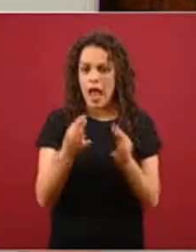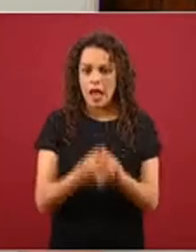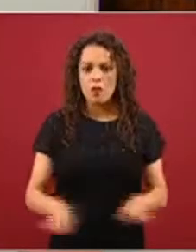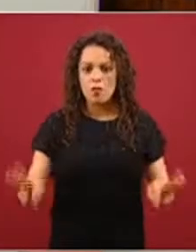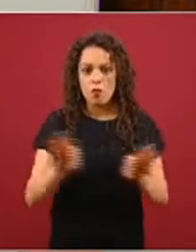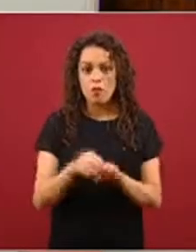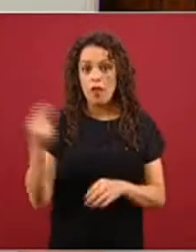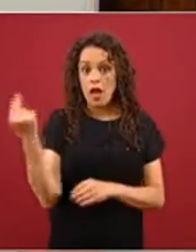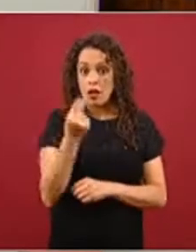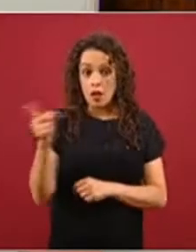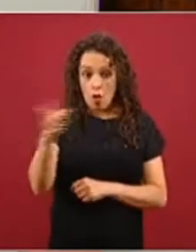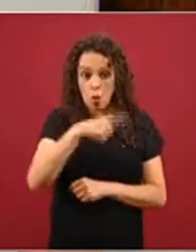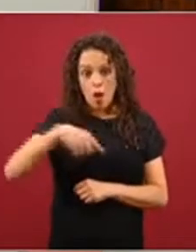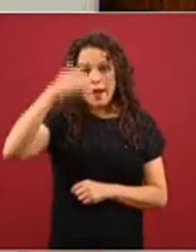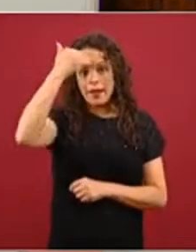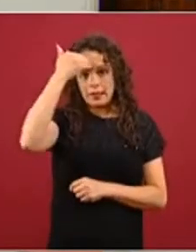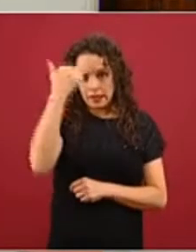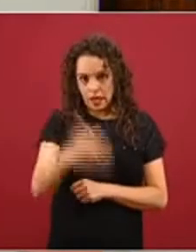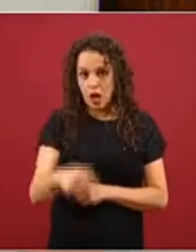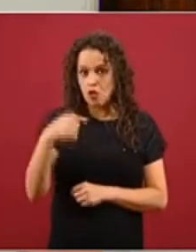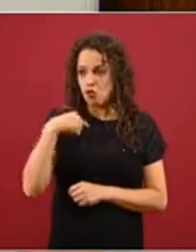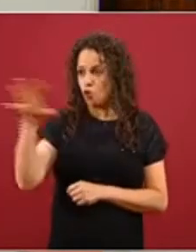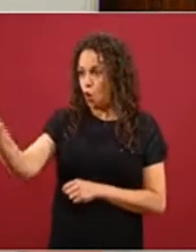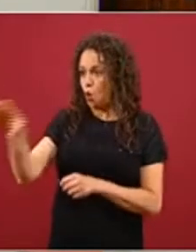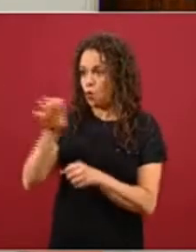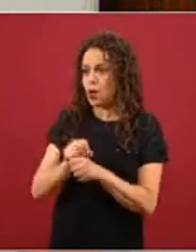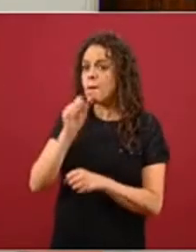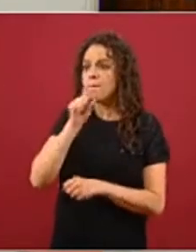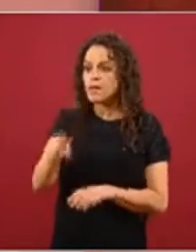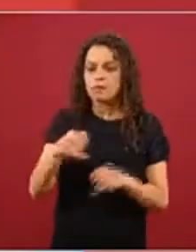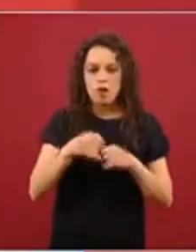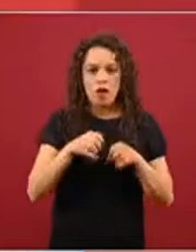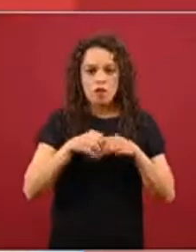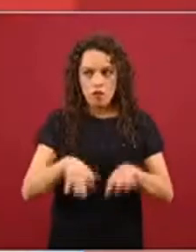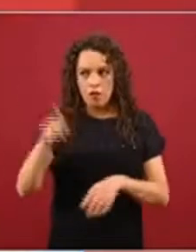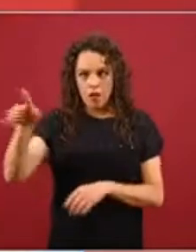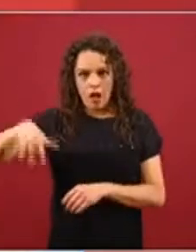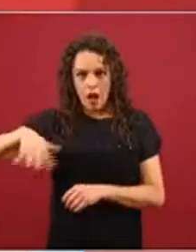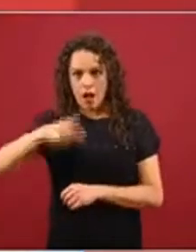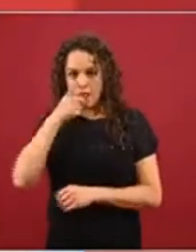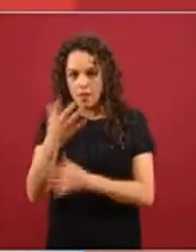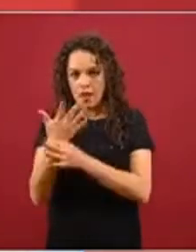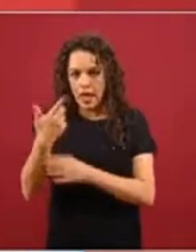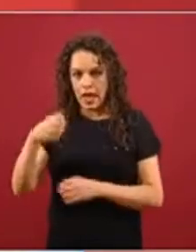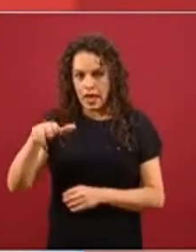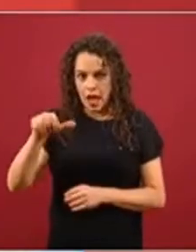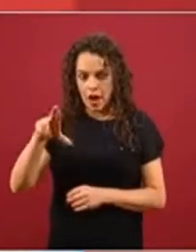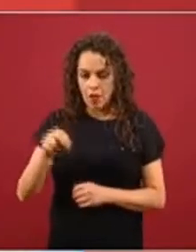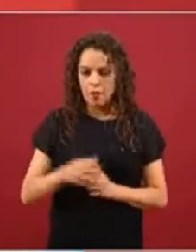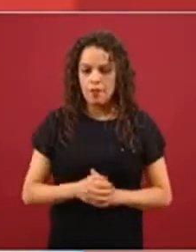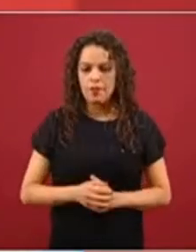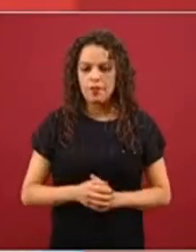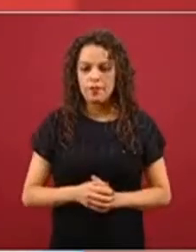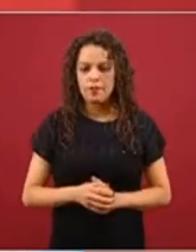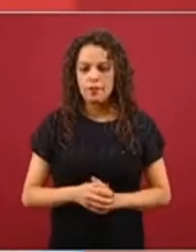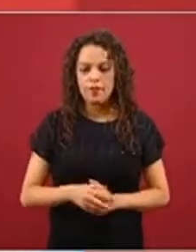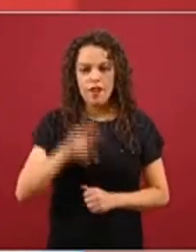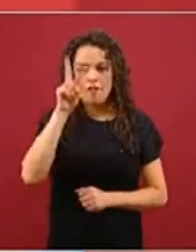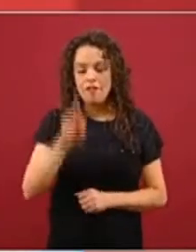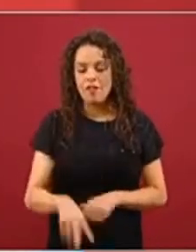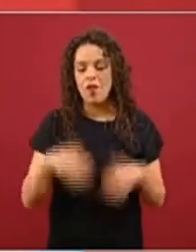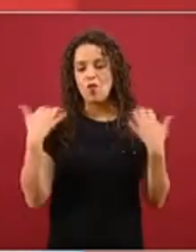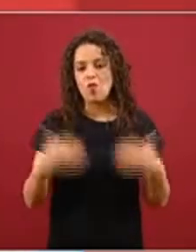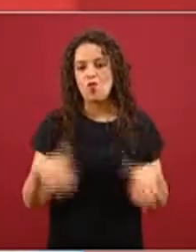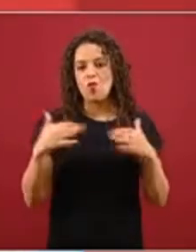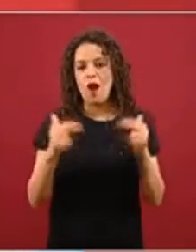tomo lo que el propio Genaro Villamil presentó, que es la motivación económica en gran escala. Es un gran